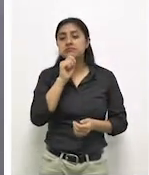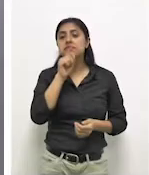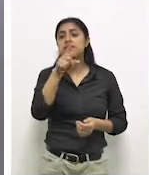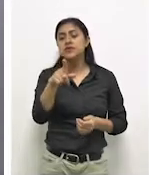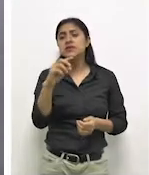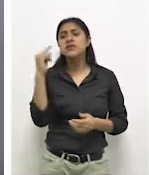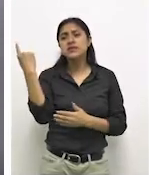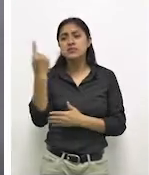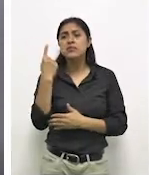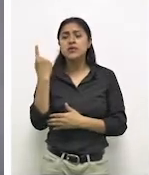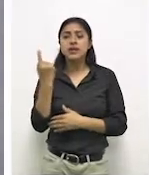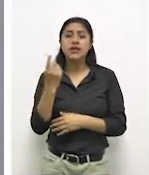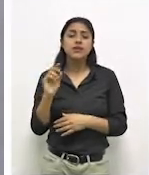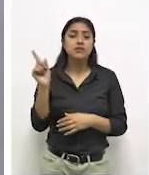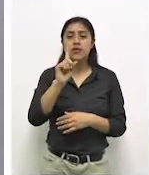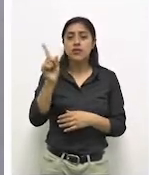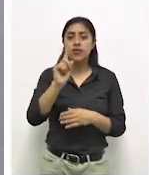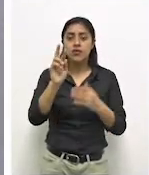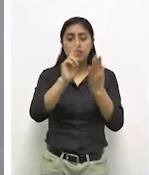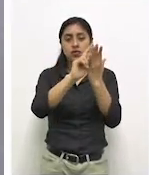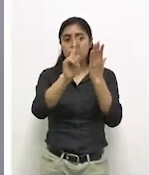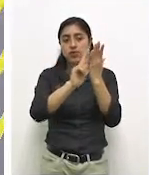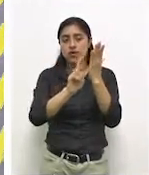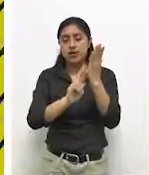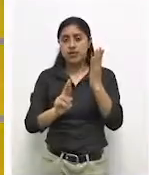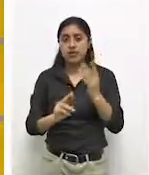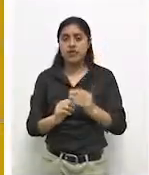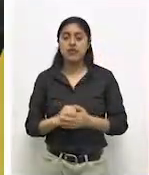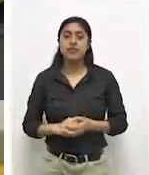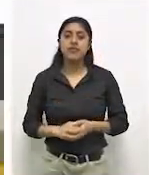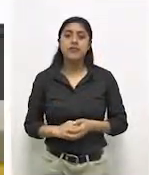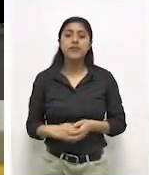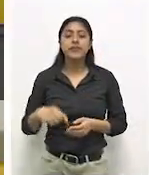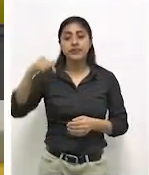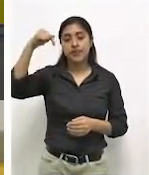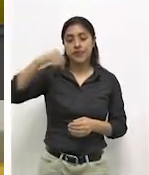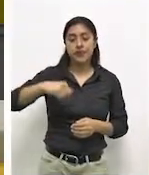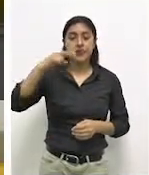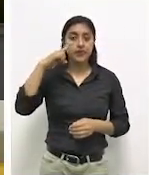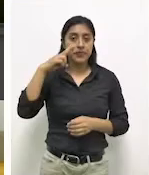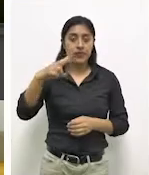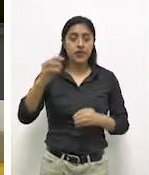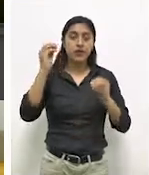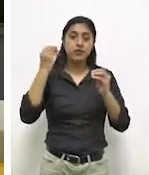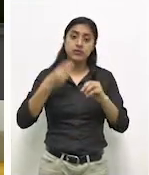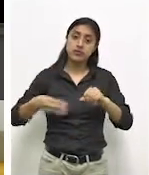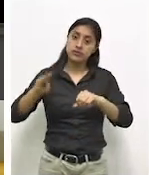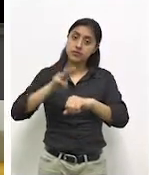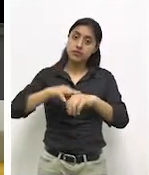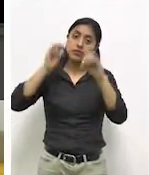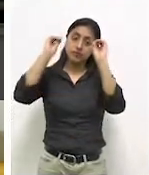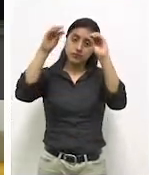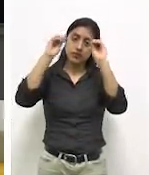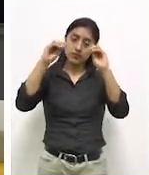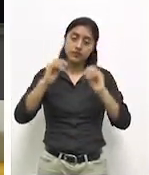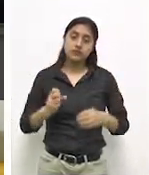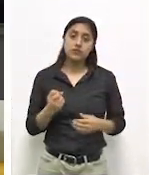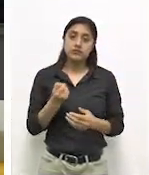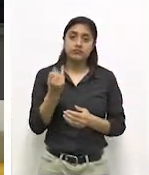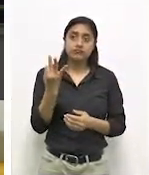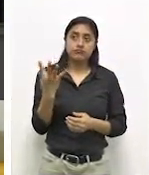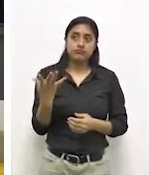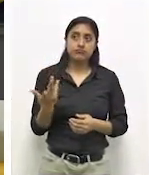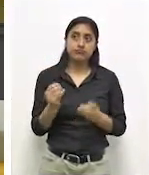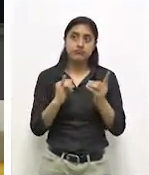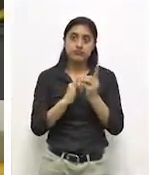o pérdida. Ahora veamos más información, y es que esto tiene que ver con